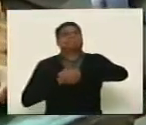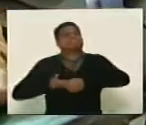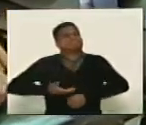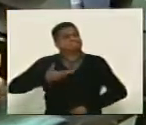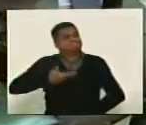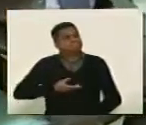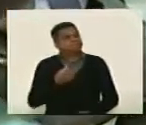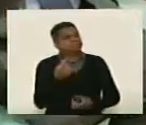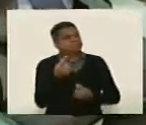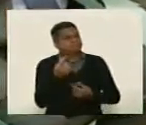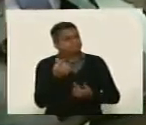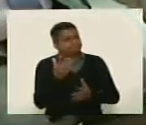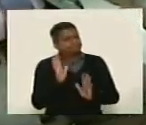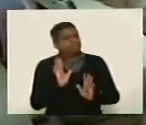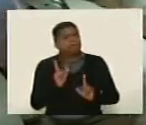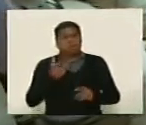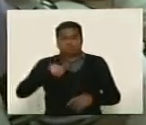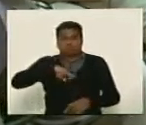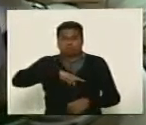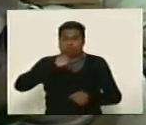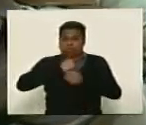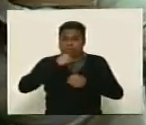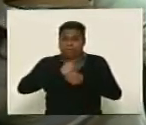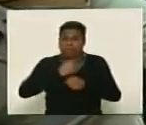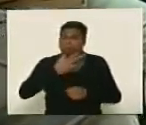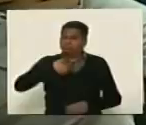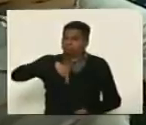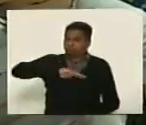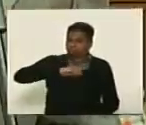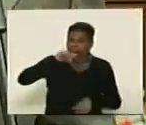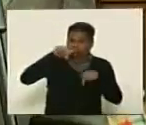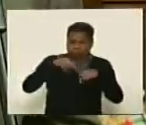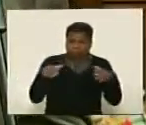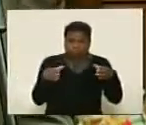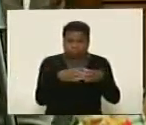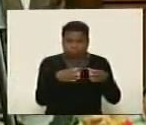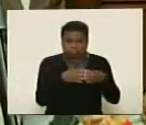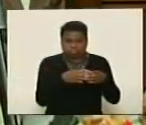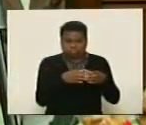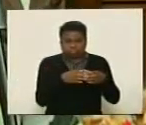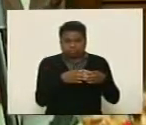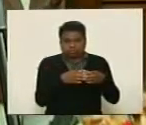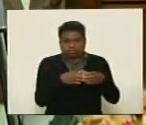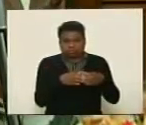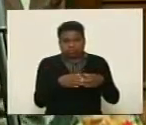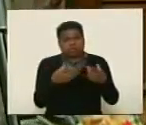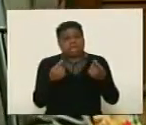una de nuestras tareas. Una economía que, como decía y dice